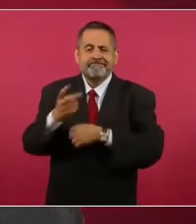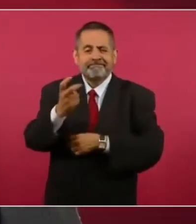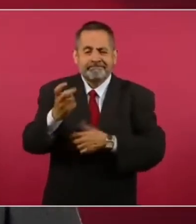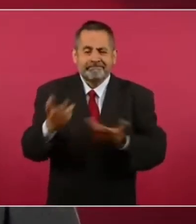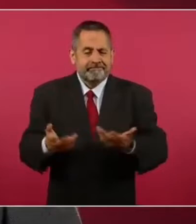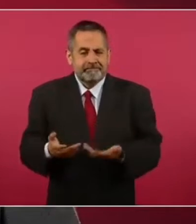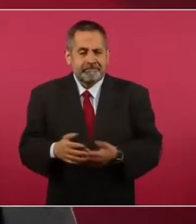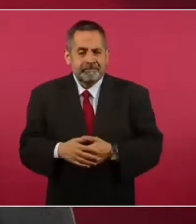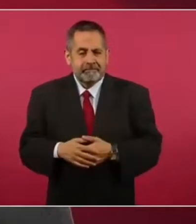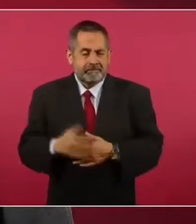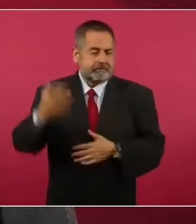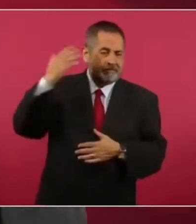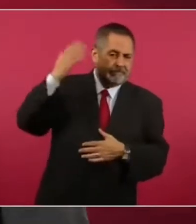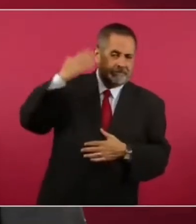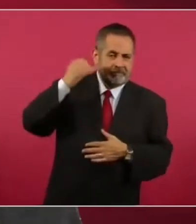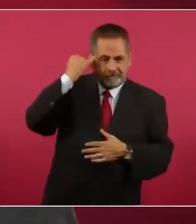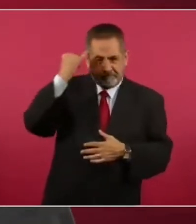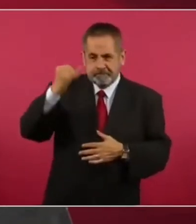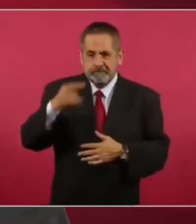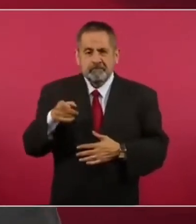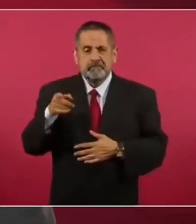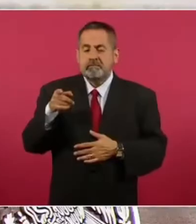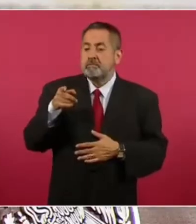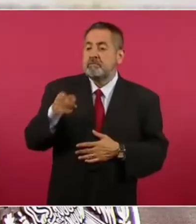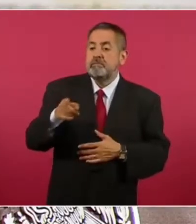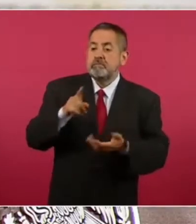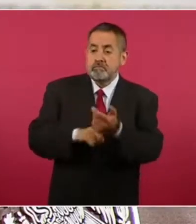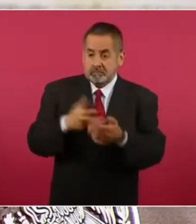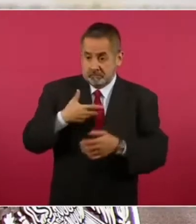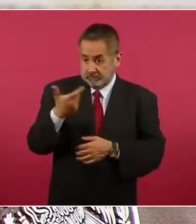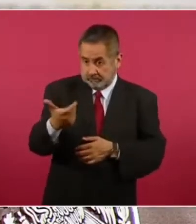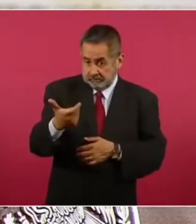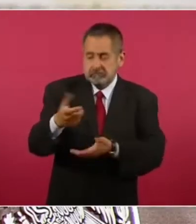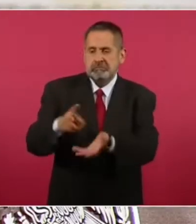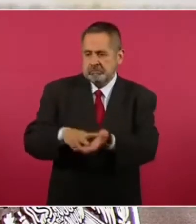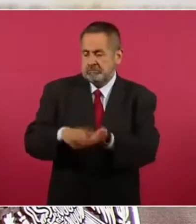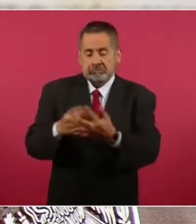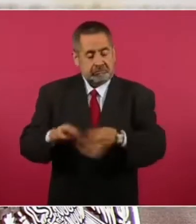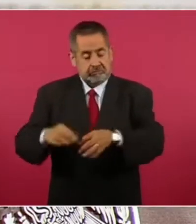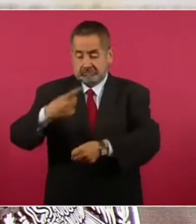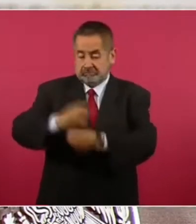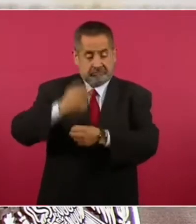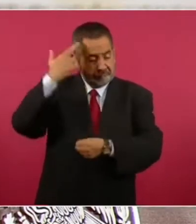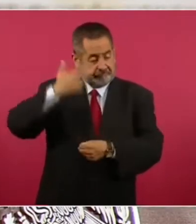se quería hacer valer que lo importante era lo material, el dinero.